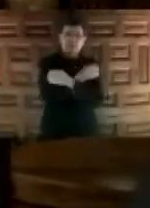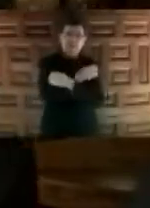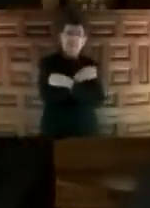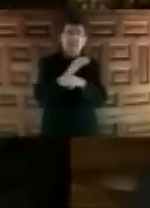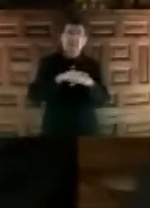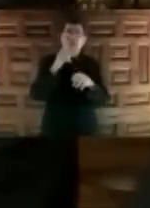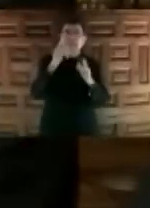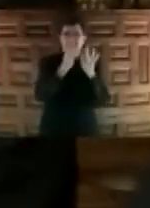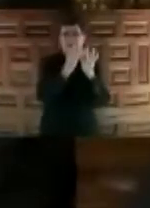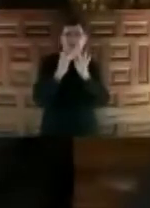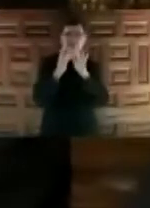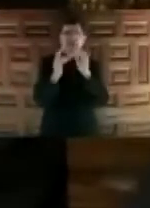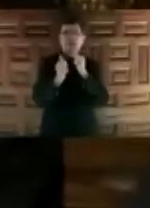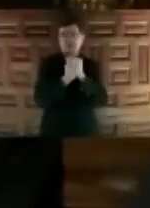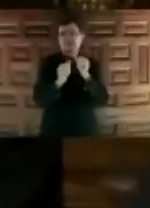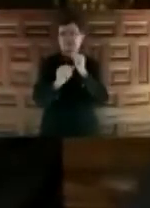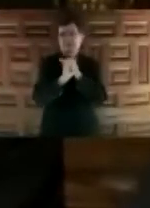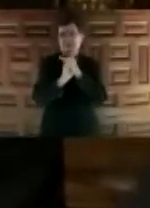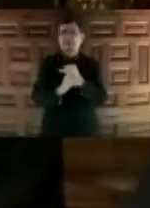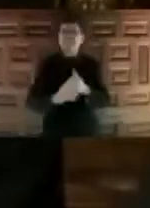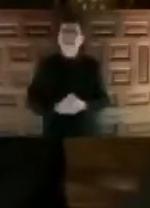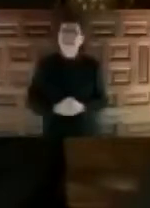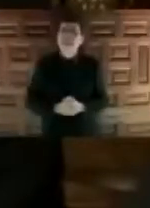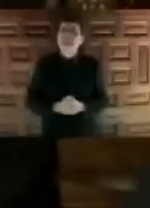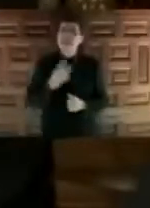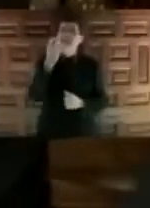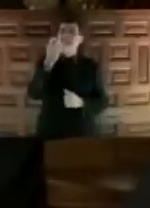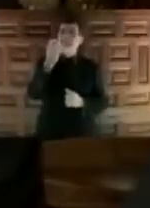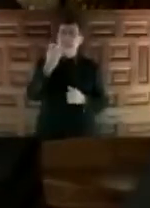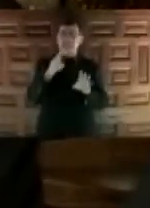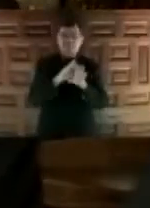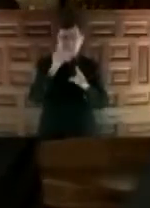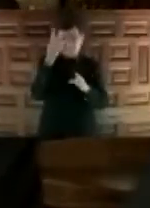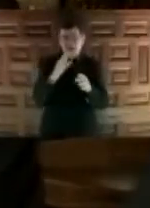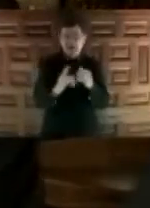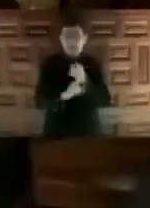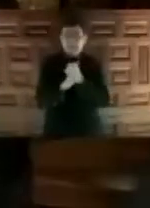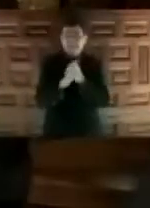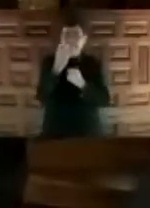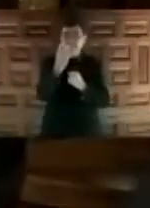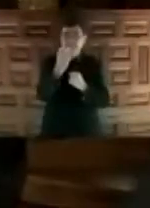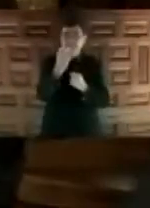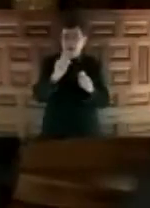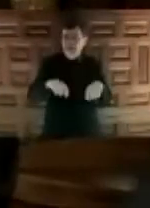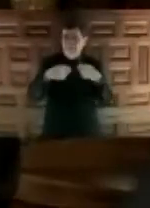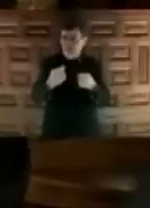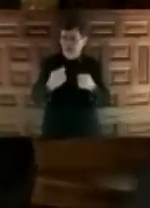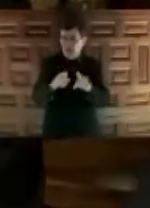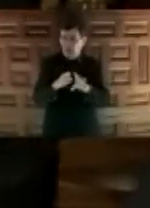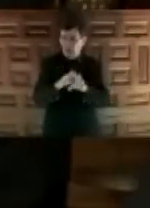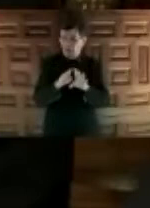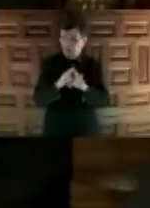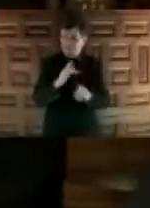a distancia, la educación en línea. Esta gran condición genera, digamos,